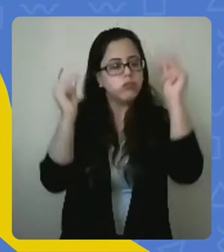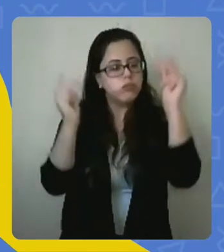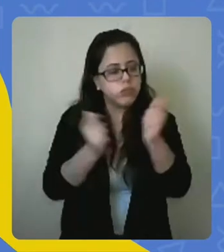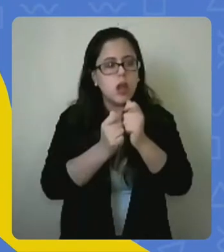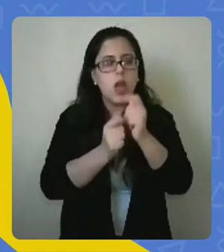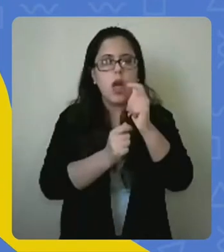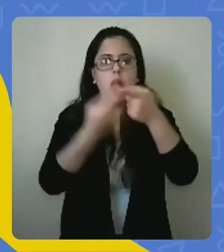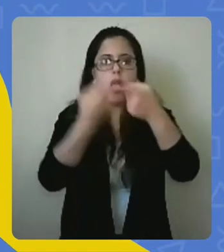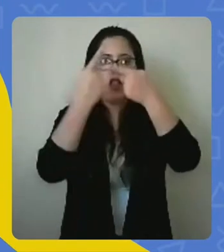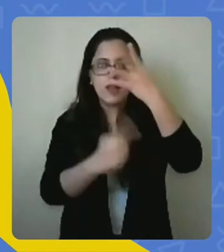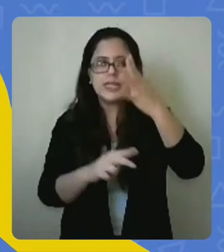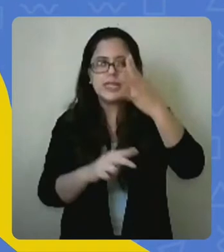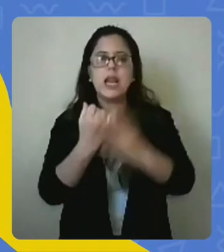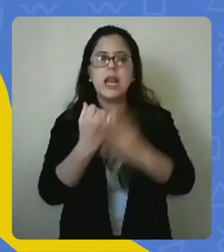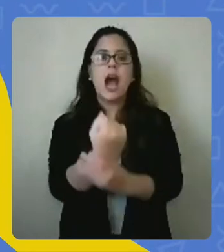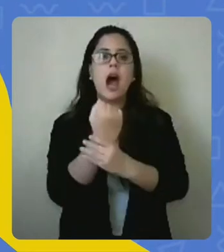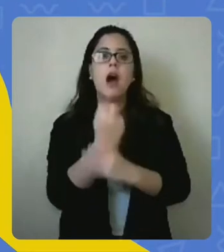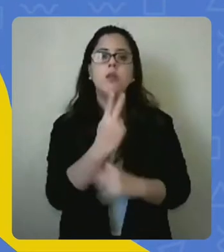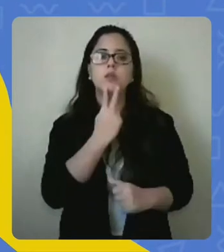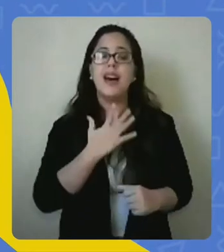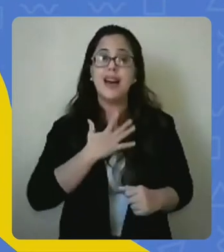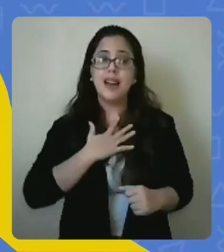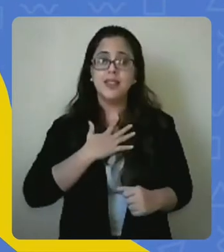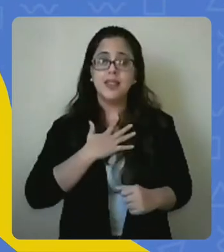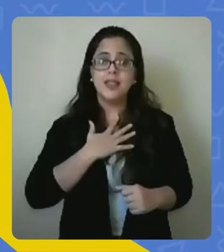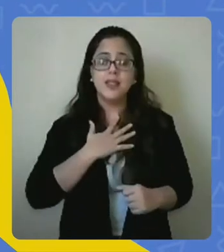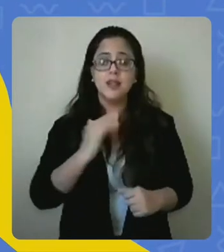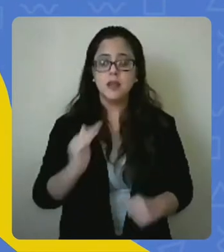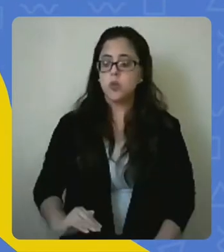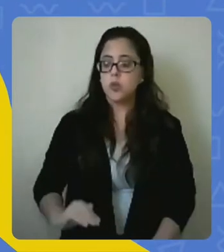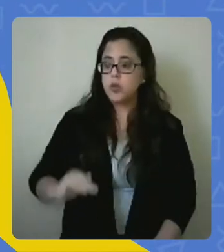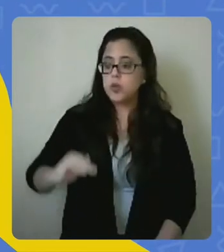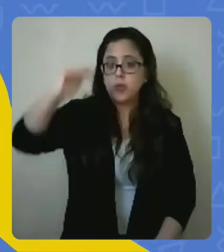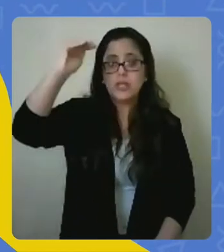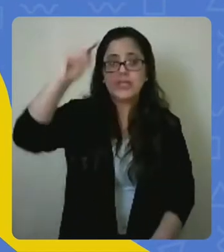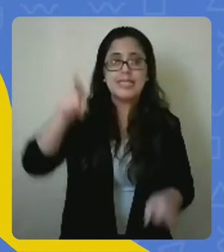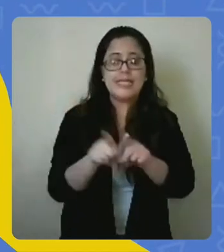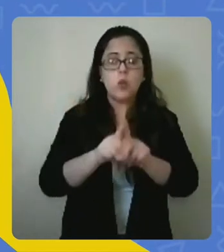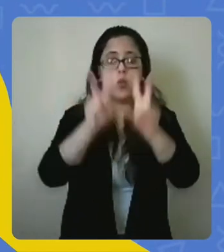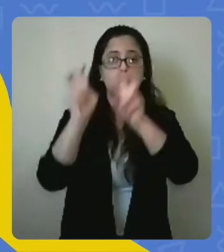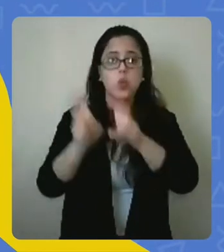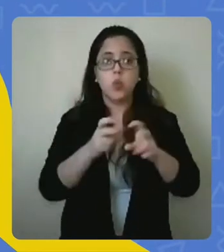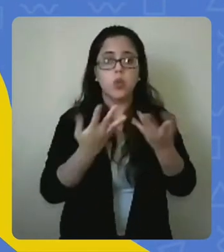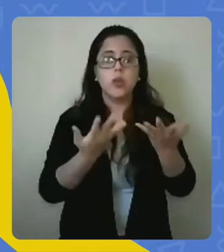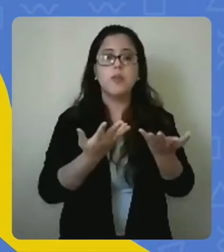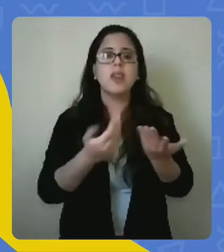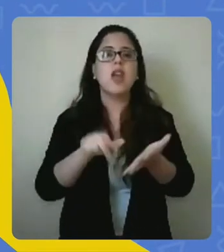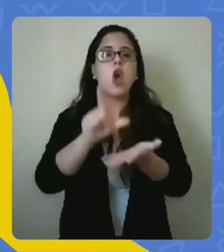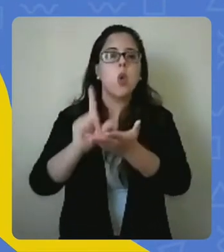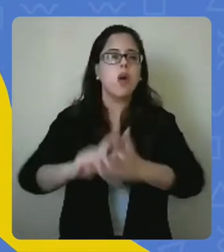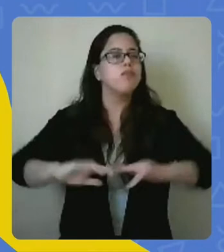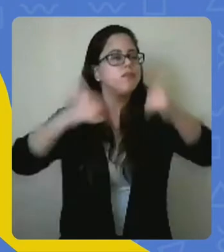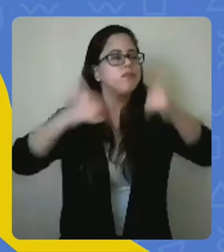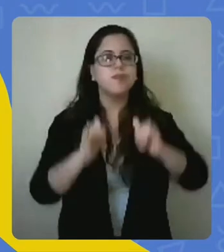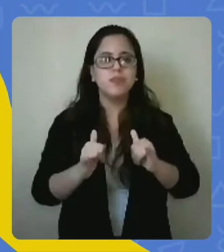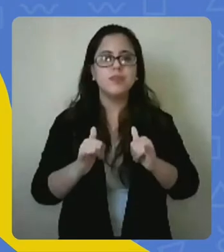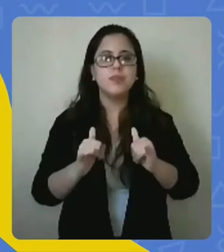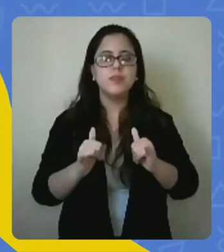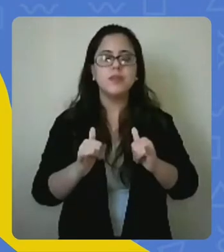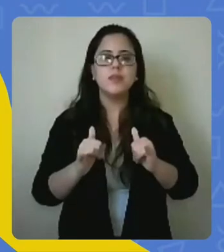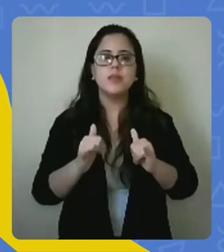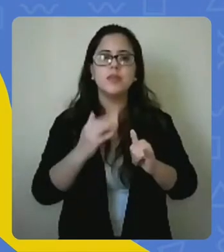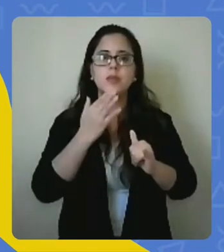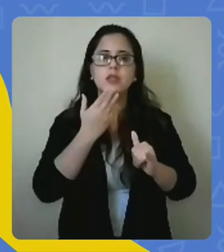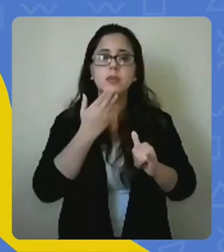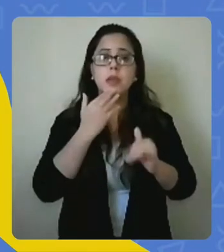vida y como planteábamos, como es desde el espacio lúdico y divertido, uno no se da cuenta